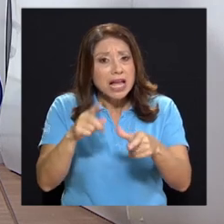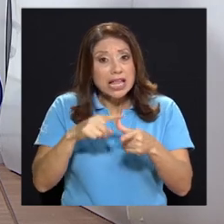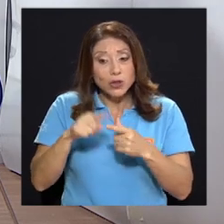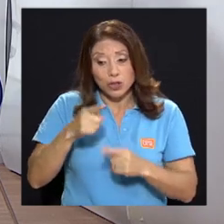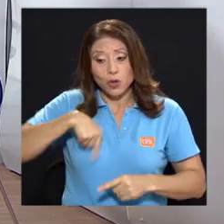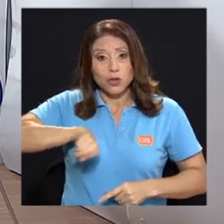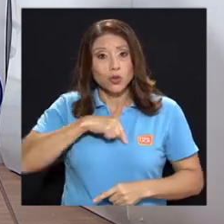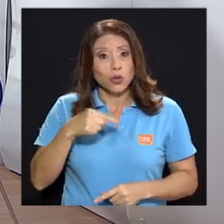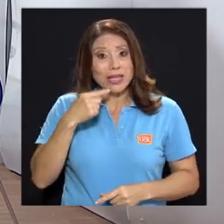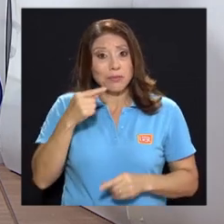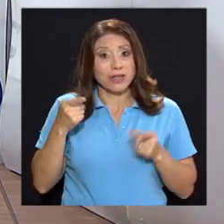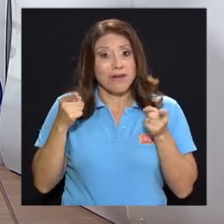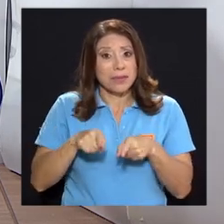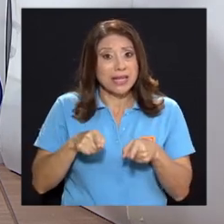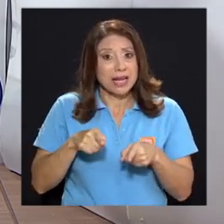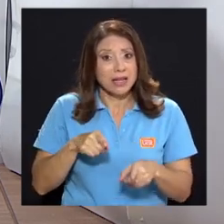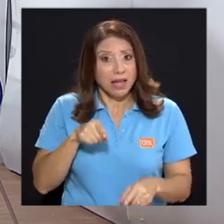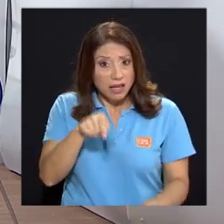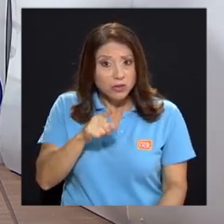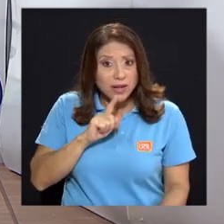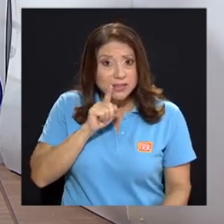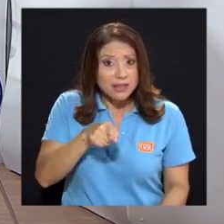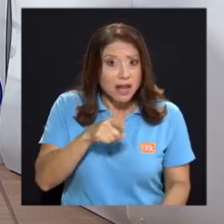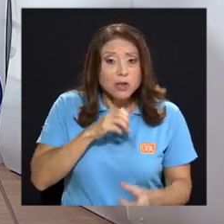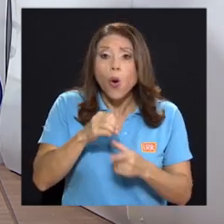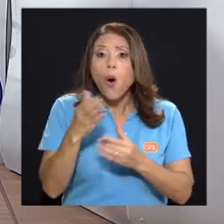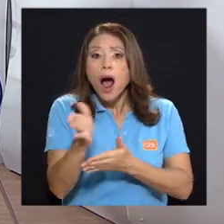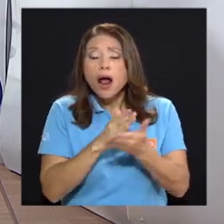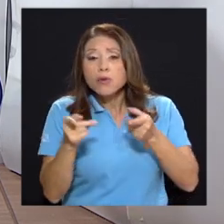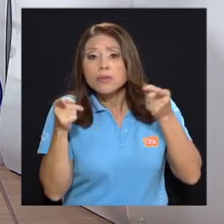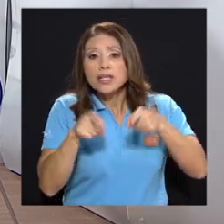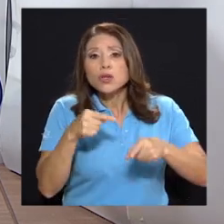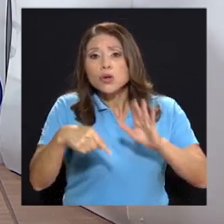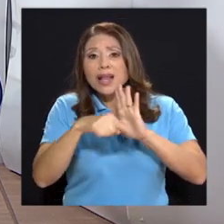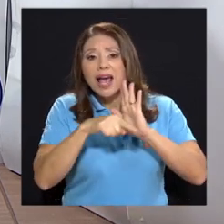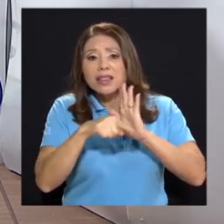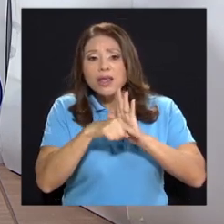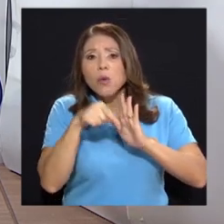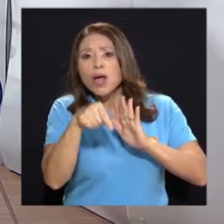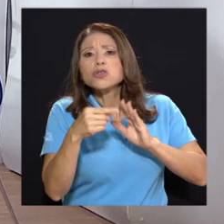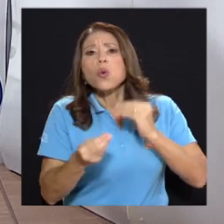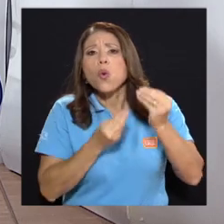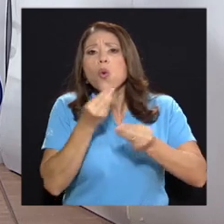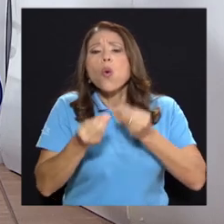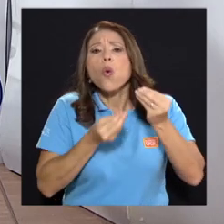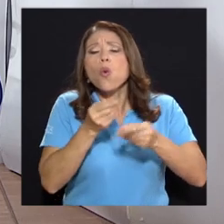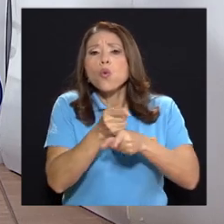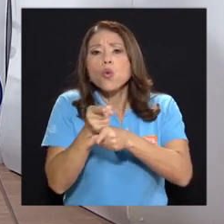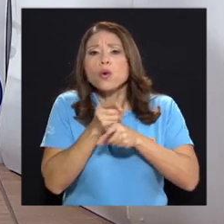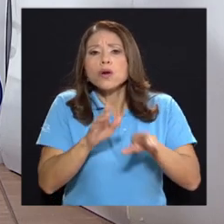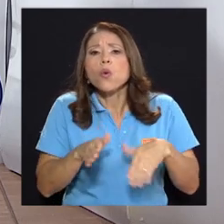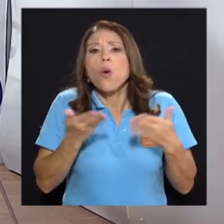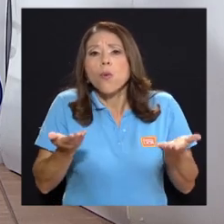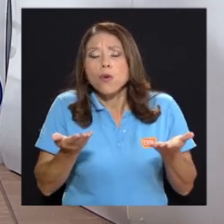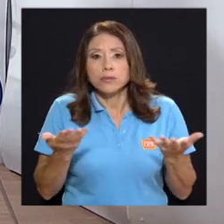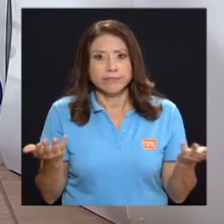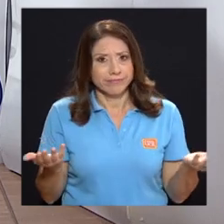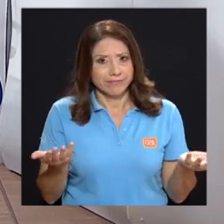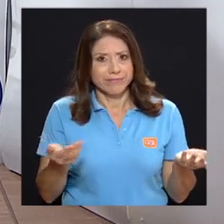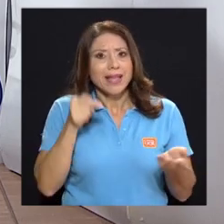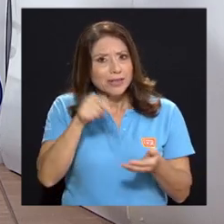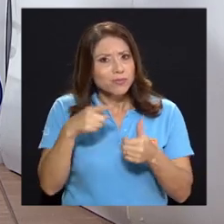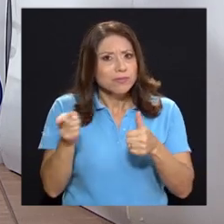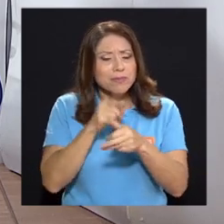efectos negativos como podemos corregirlos bueno eso fue un primer digamos resultado muy importante que